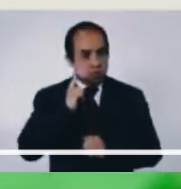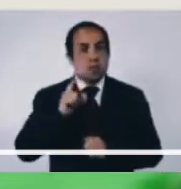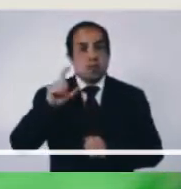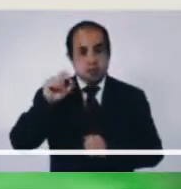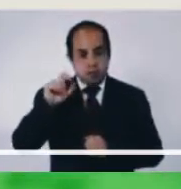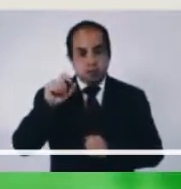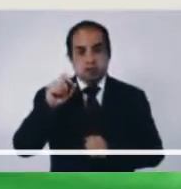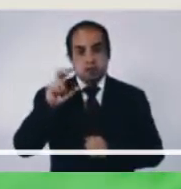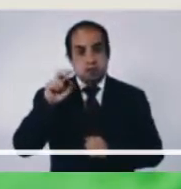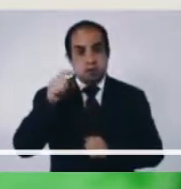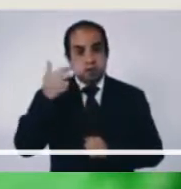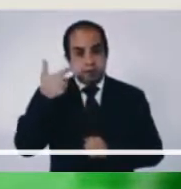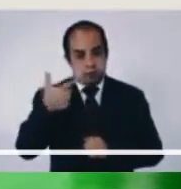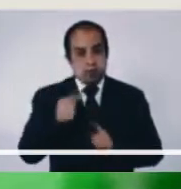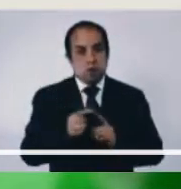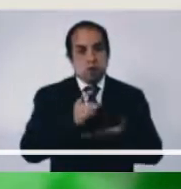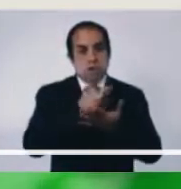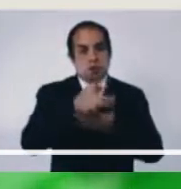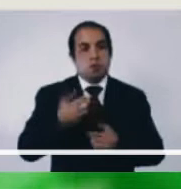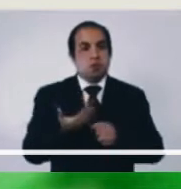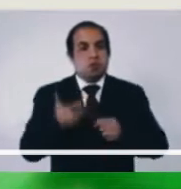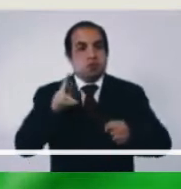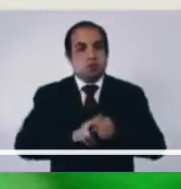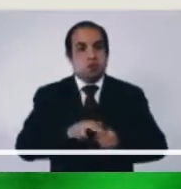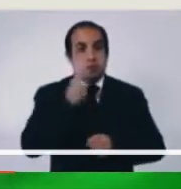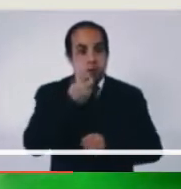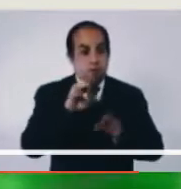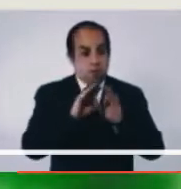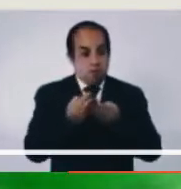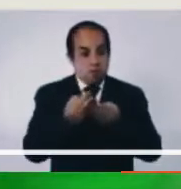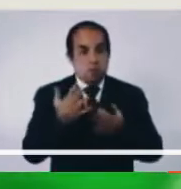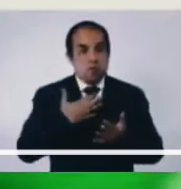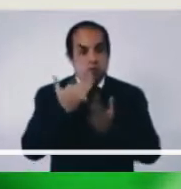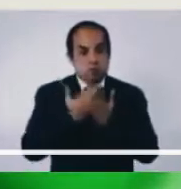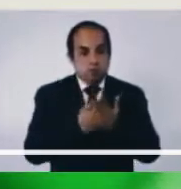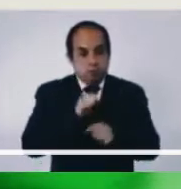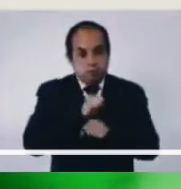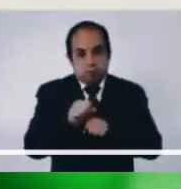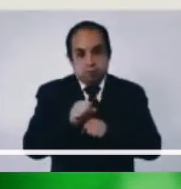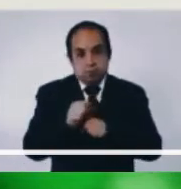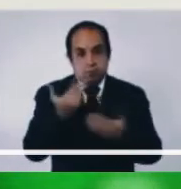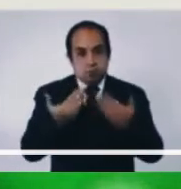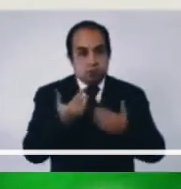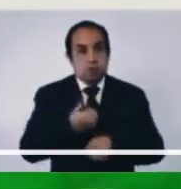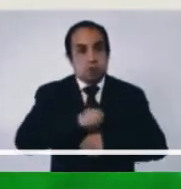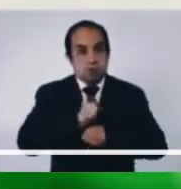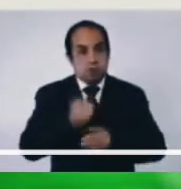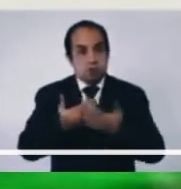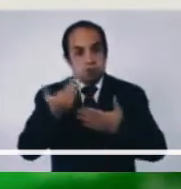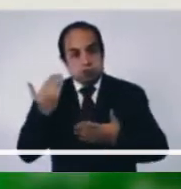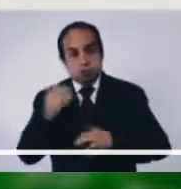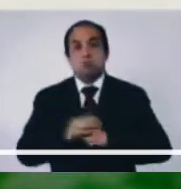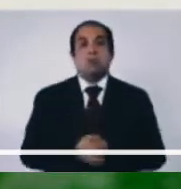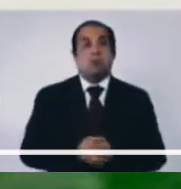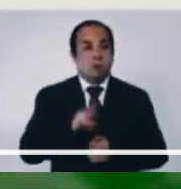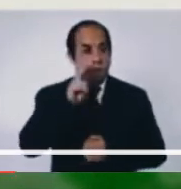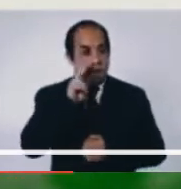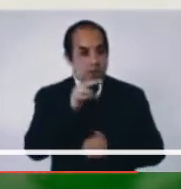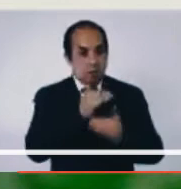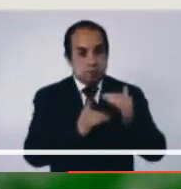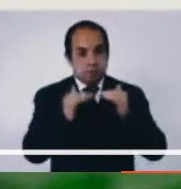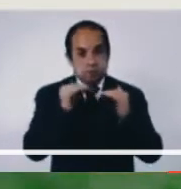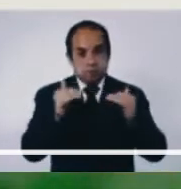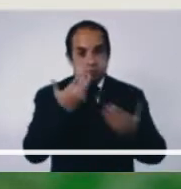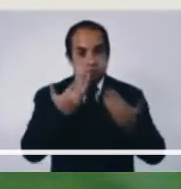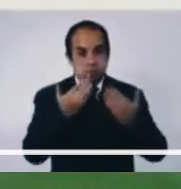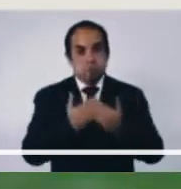37 traslados al hospital. En ese sentido, es una reducción ligera con respecto a la semana pasada, pero pueden ver una estabilidad comparado